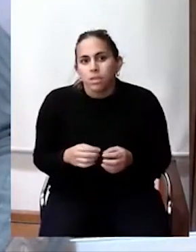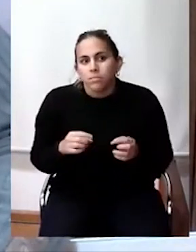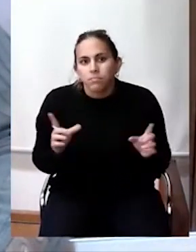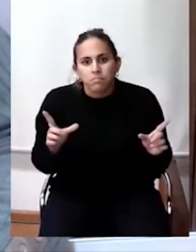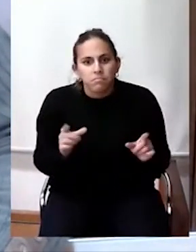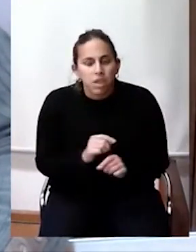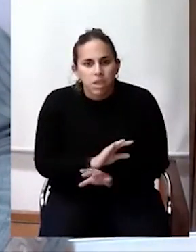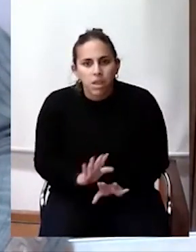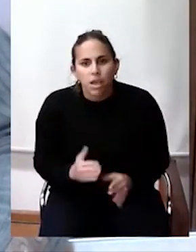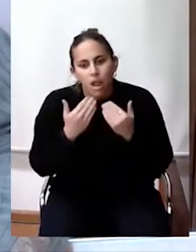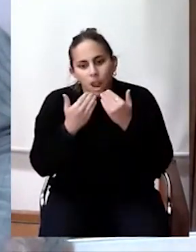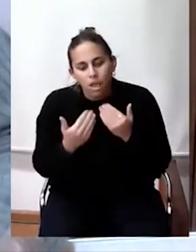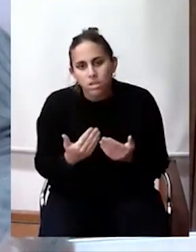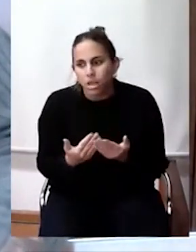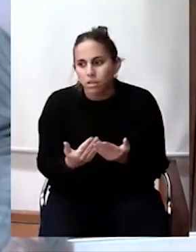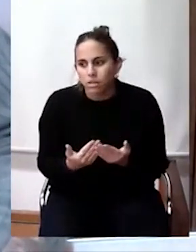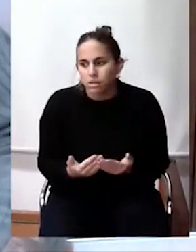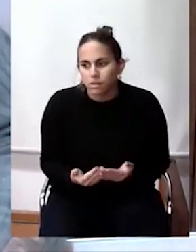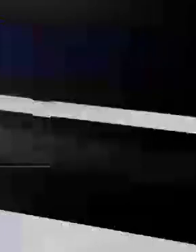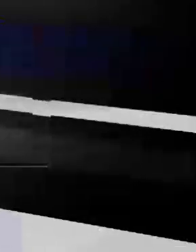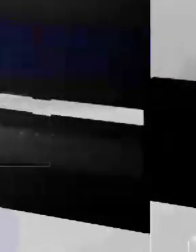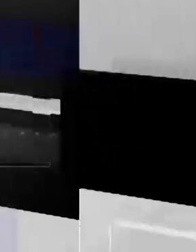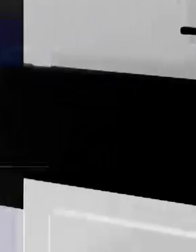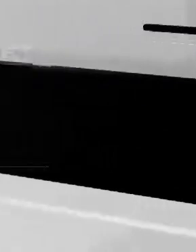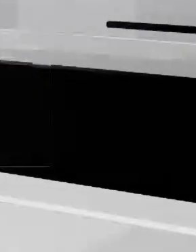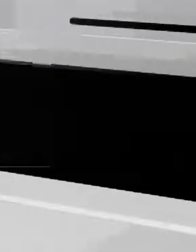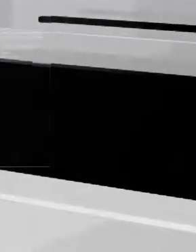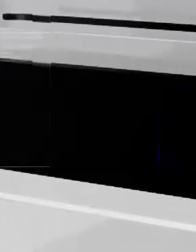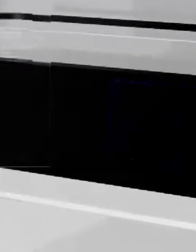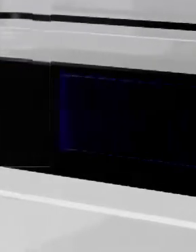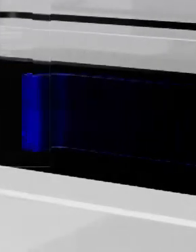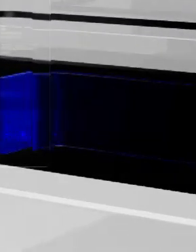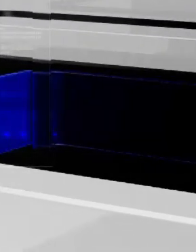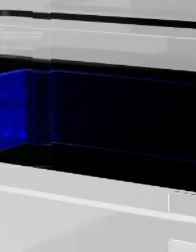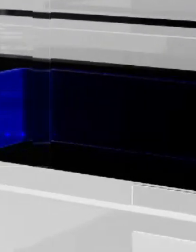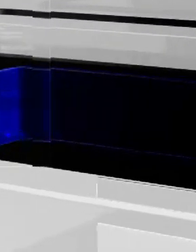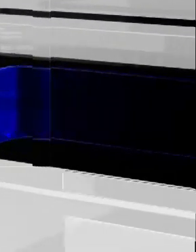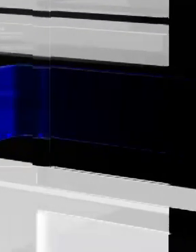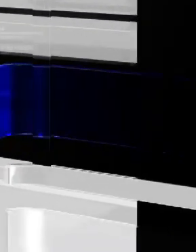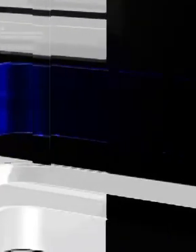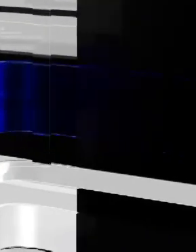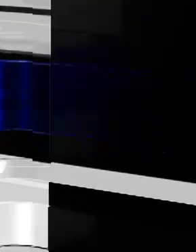presidente agradezco la que me haya permitido expresarme Muchas gracias señor